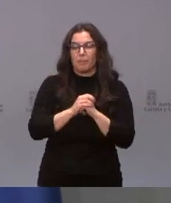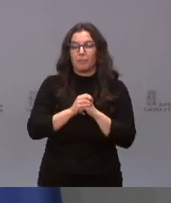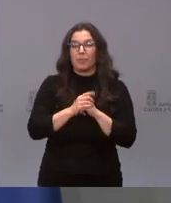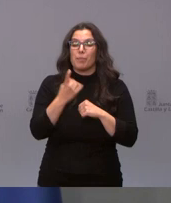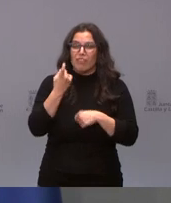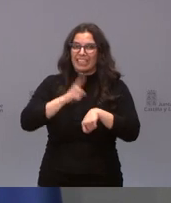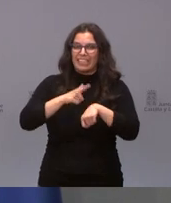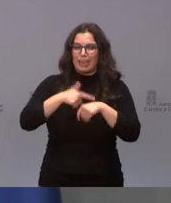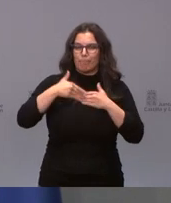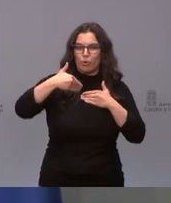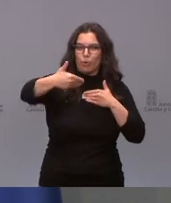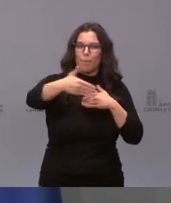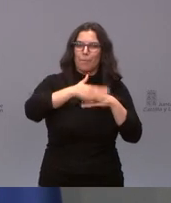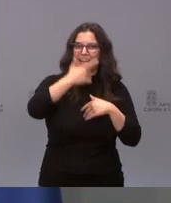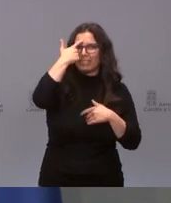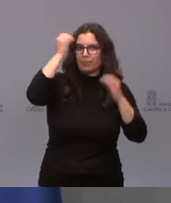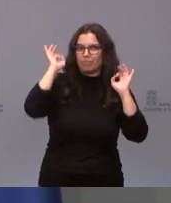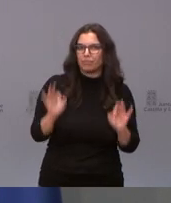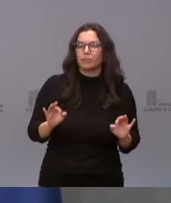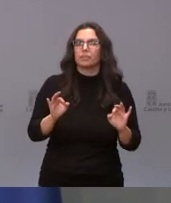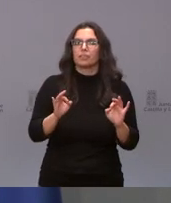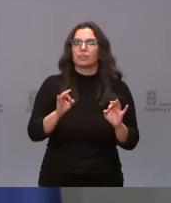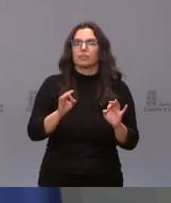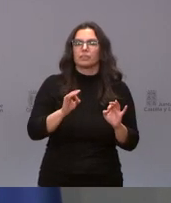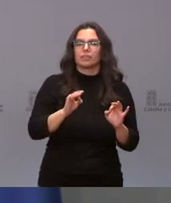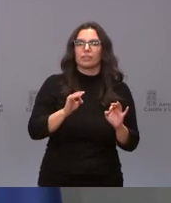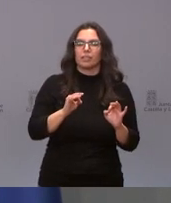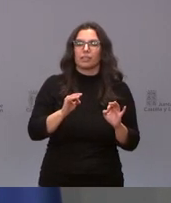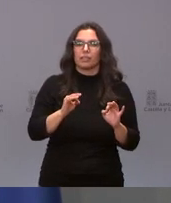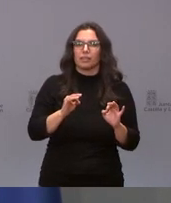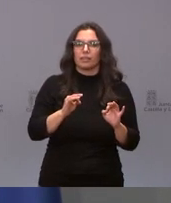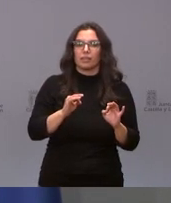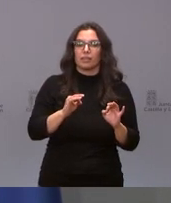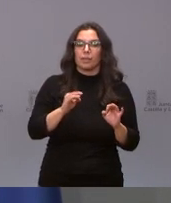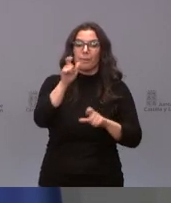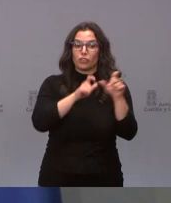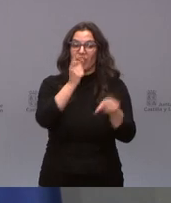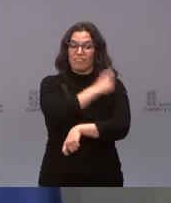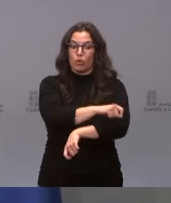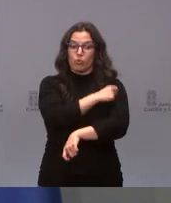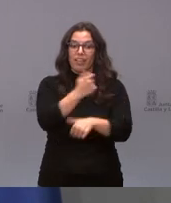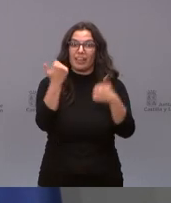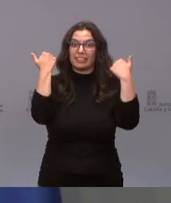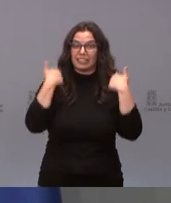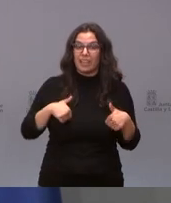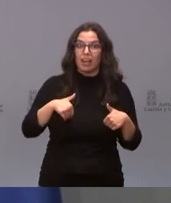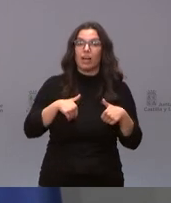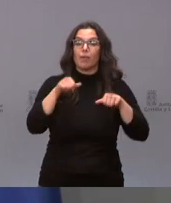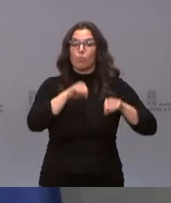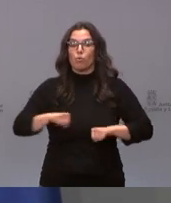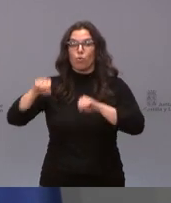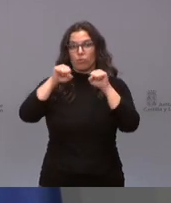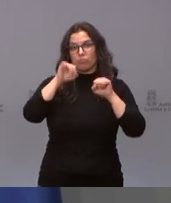tiempo en saber exactamente cuánto porcentaje de personas que están vacunadas tienen la infección ahora es un poco